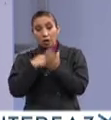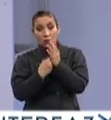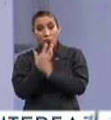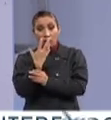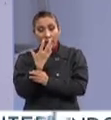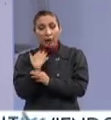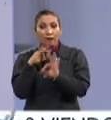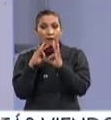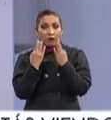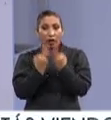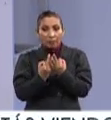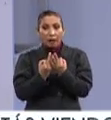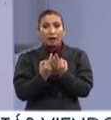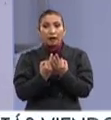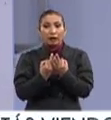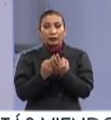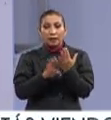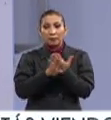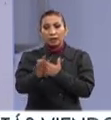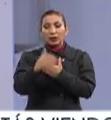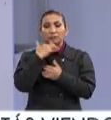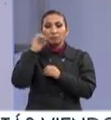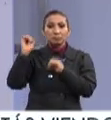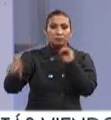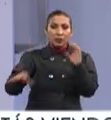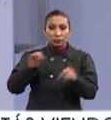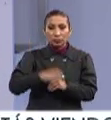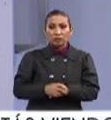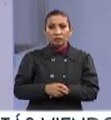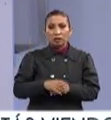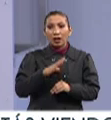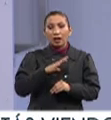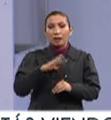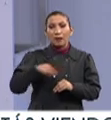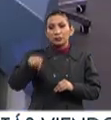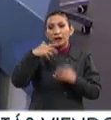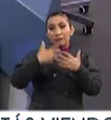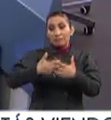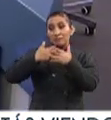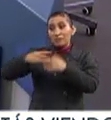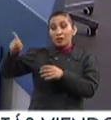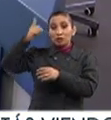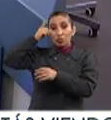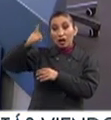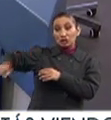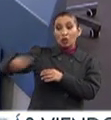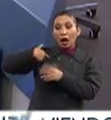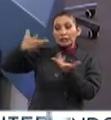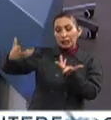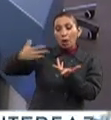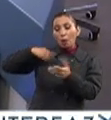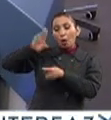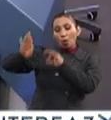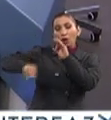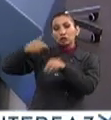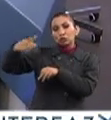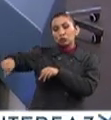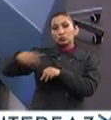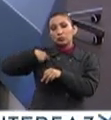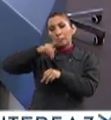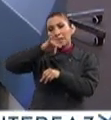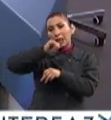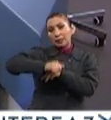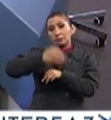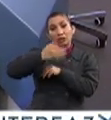nueva modalidad de evitar los residuos, haríamos que los fabricantes de las pilas se comprometieran a manejar sus residuos.